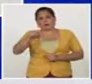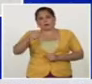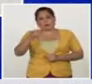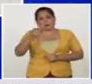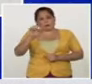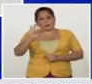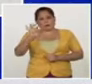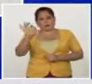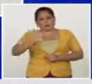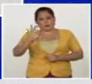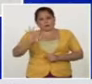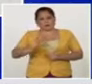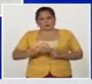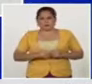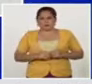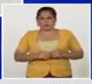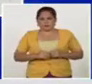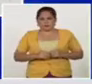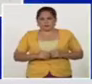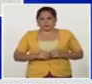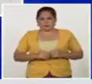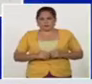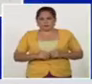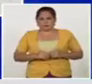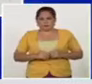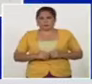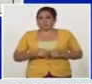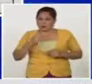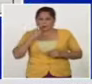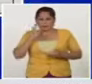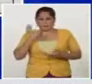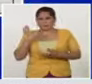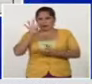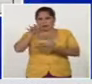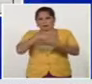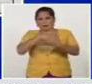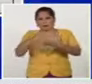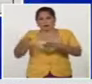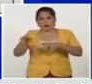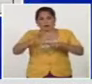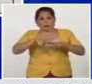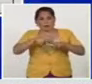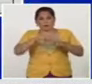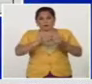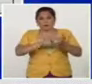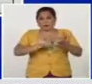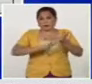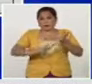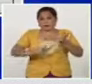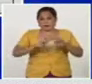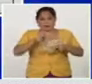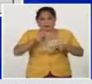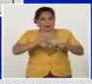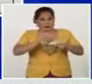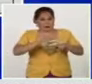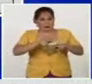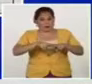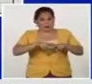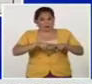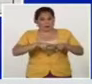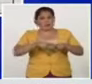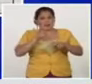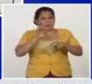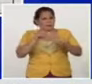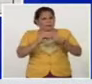421,7 por 100.000 habitantes. Se puede ver el gráfico de La Habana, la provincia toda con una